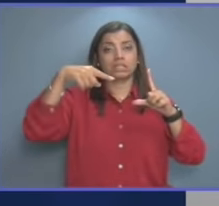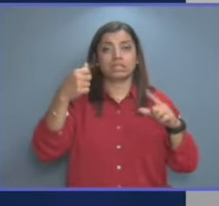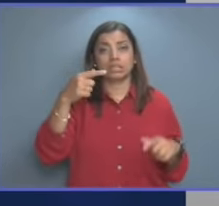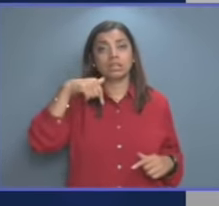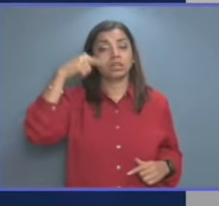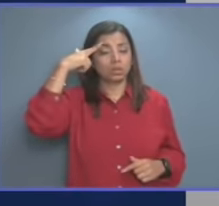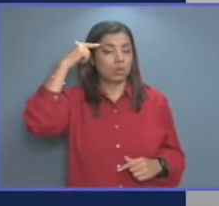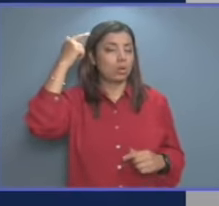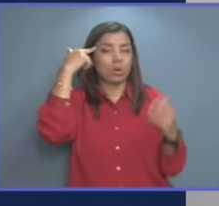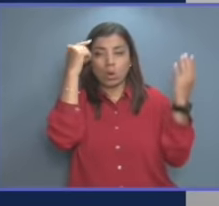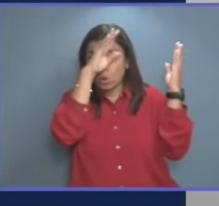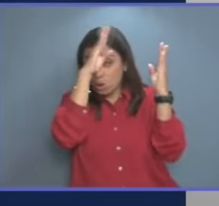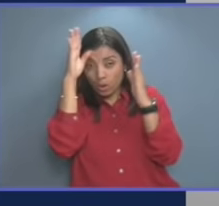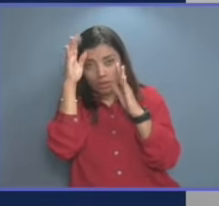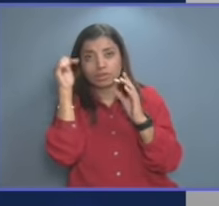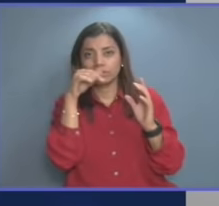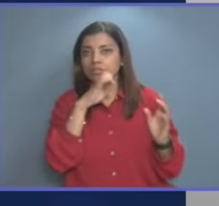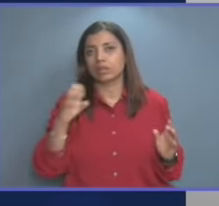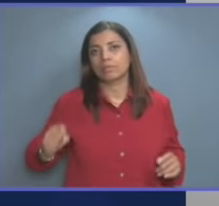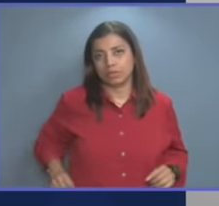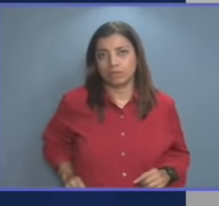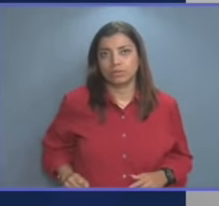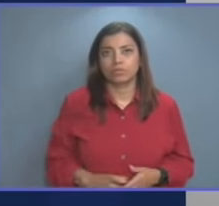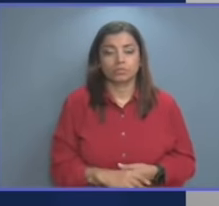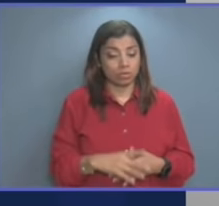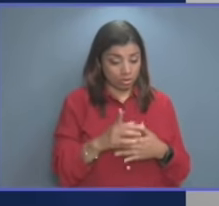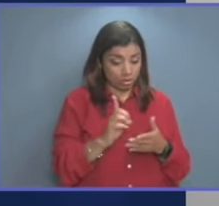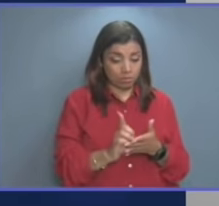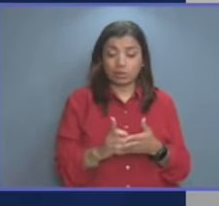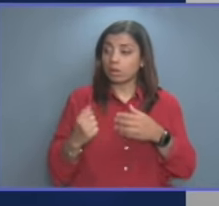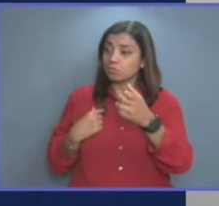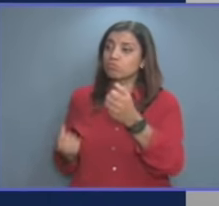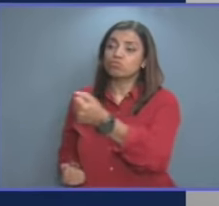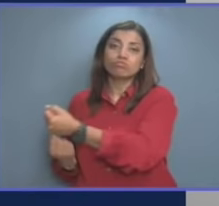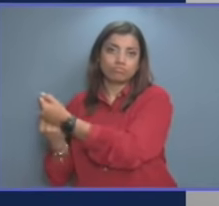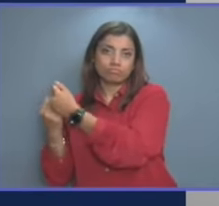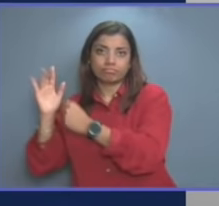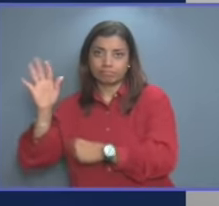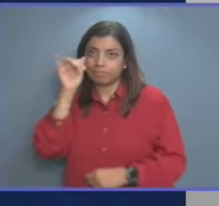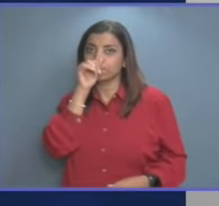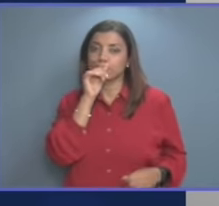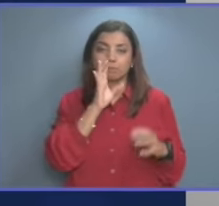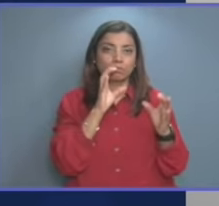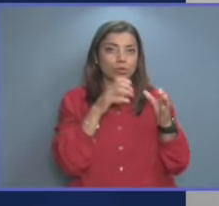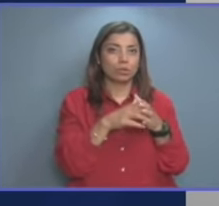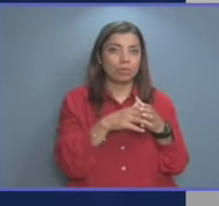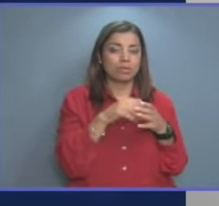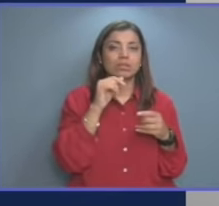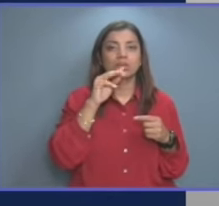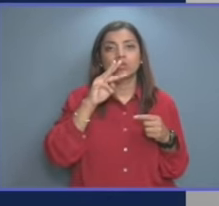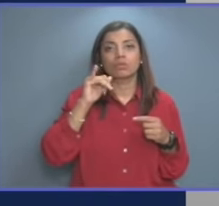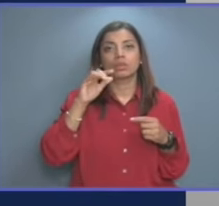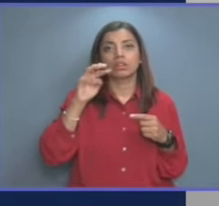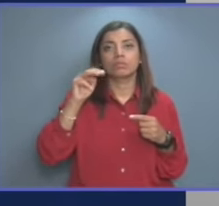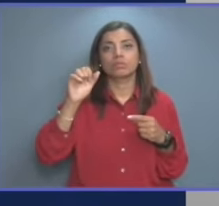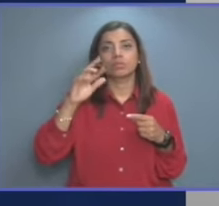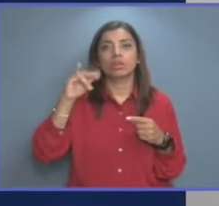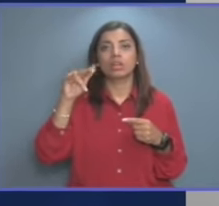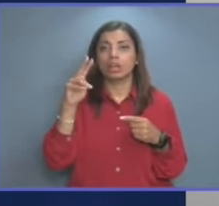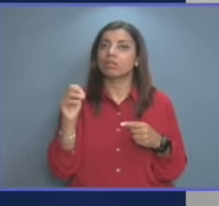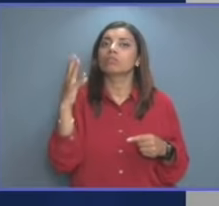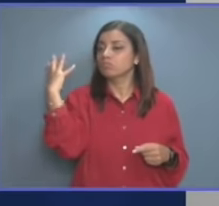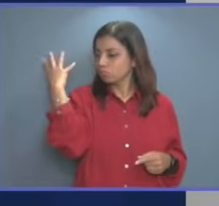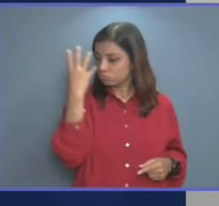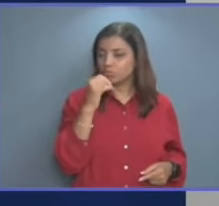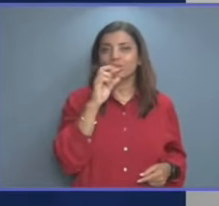el salvador los diputados expresaron su apoyo ya me veo las comisiones escribió william soriano que va a estar bonito en